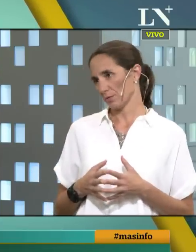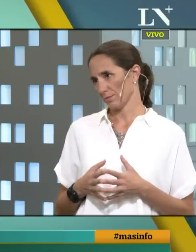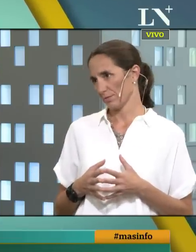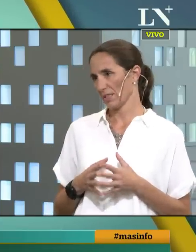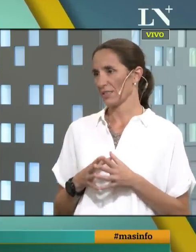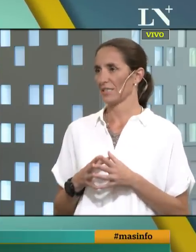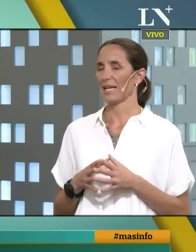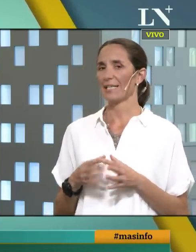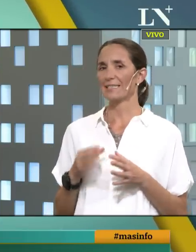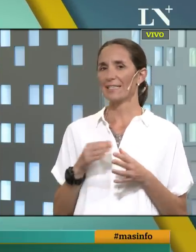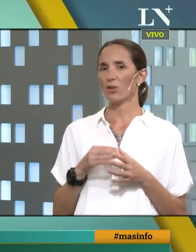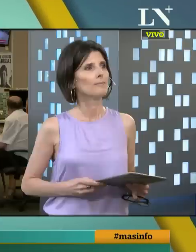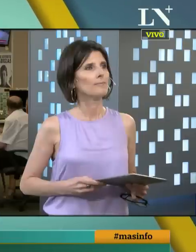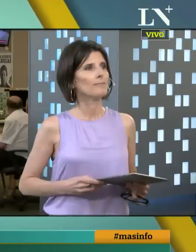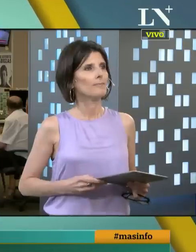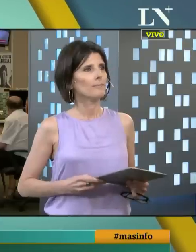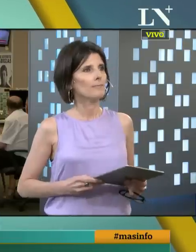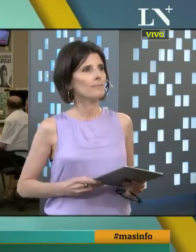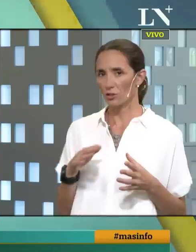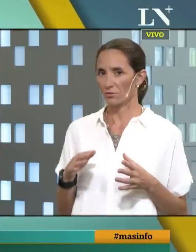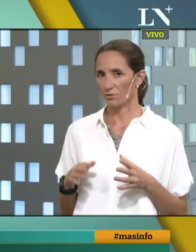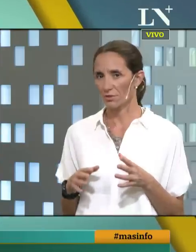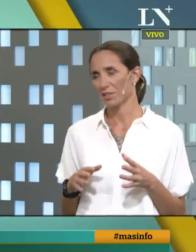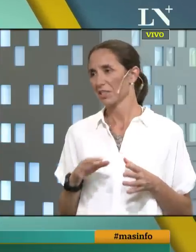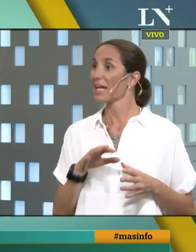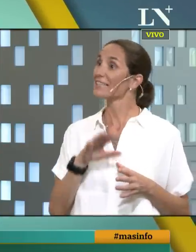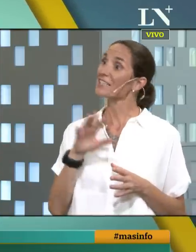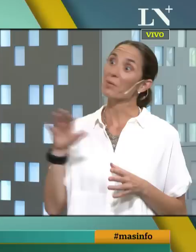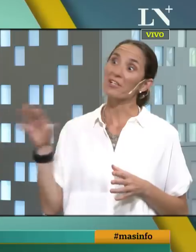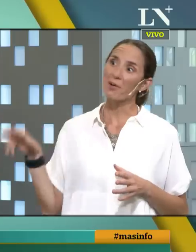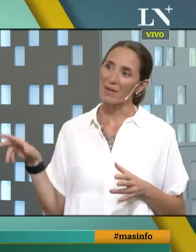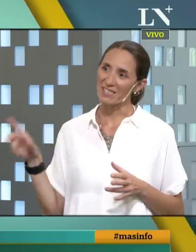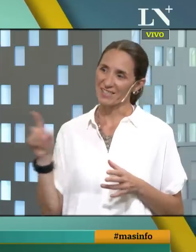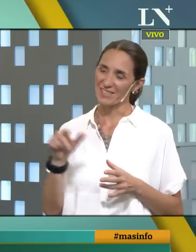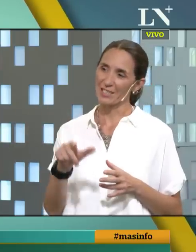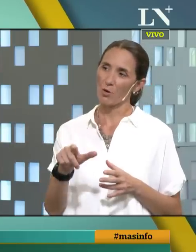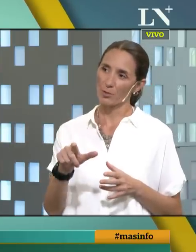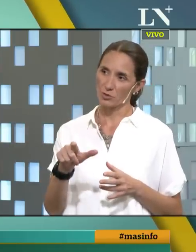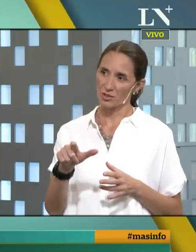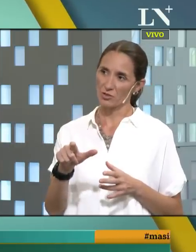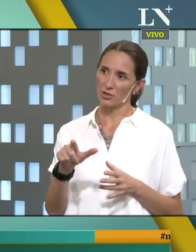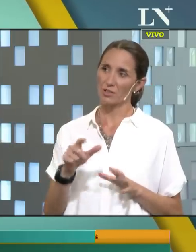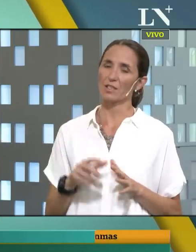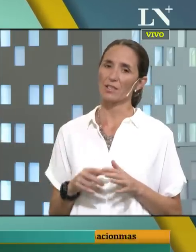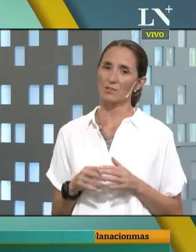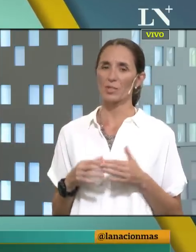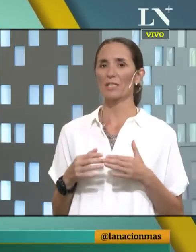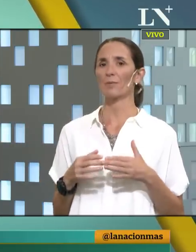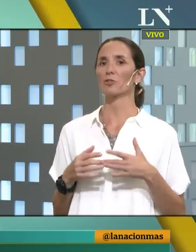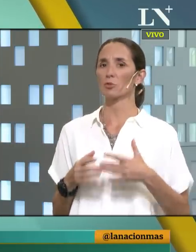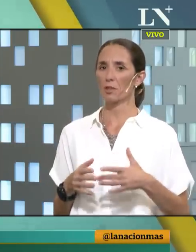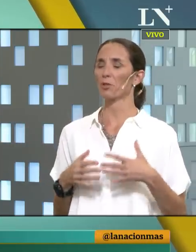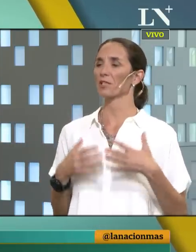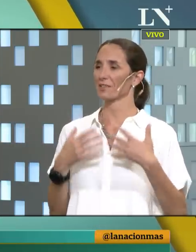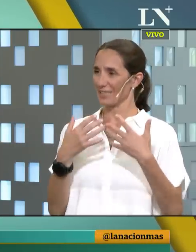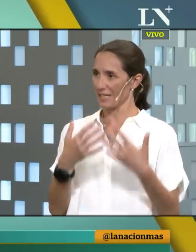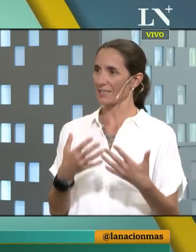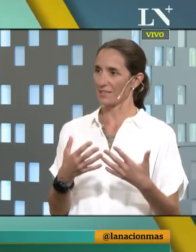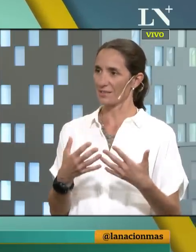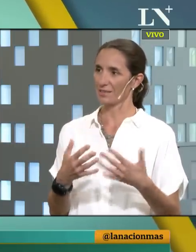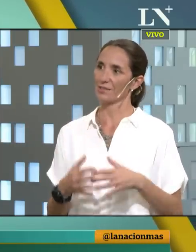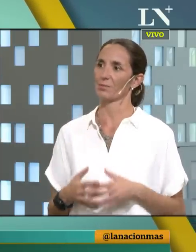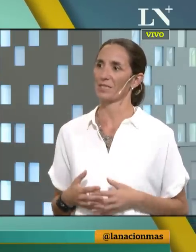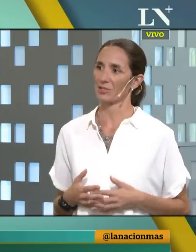nuevo, te diría. Esta coordinación entre varios países y la oposición es un elemento nuevo de